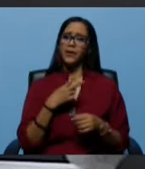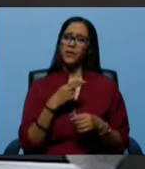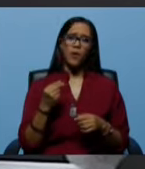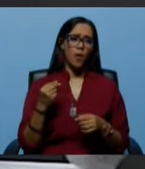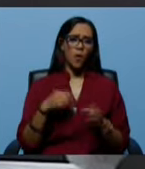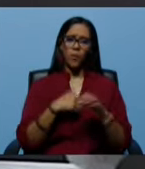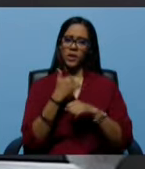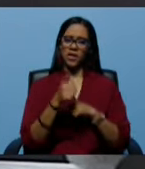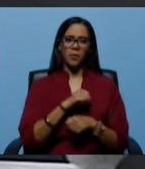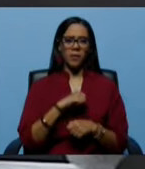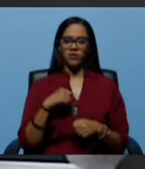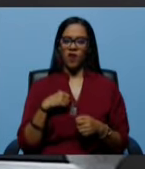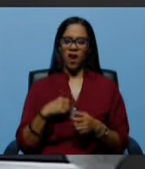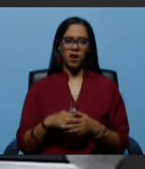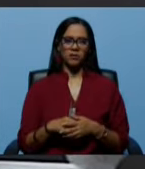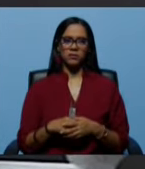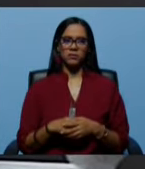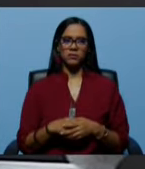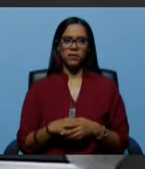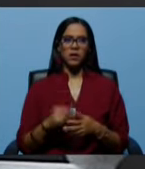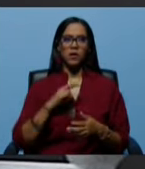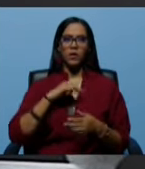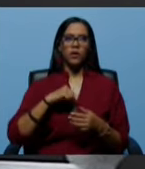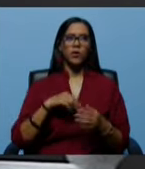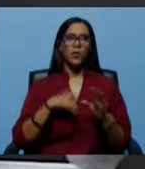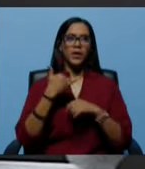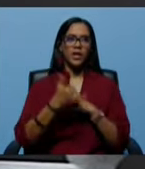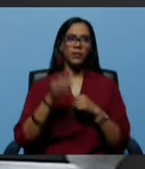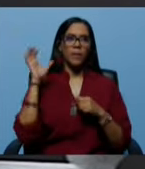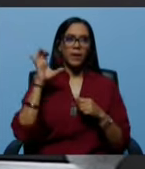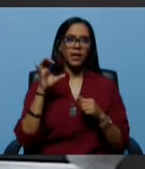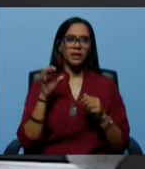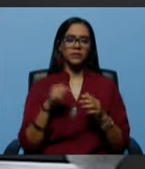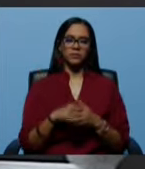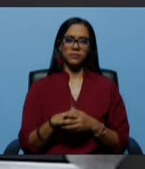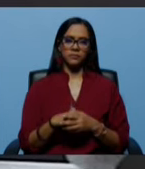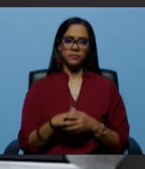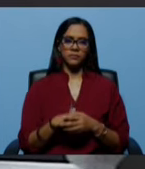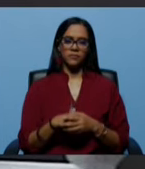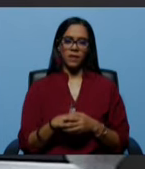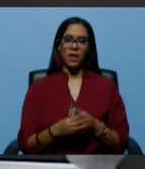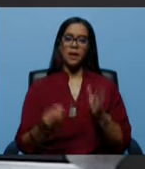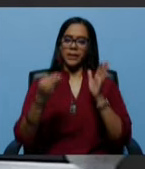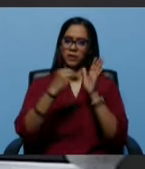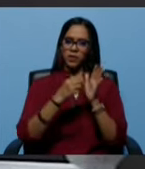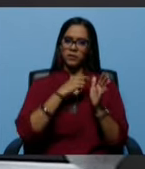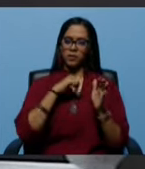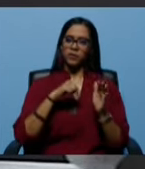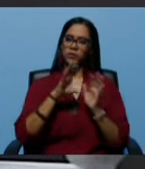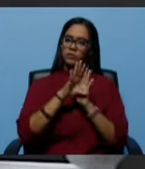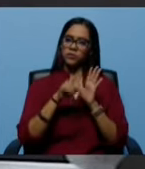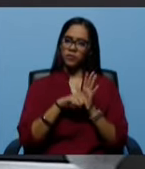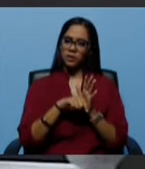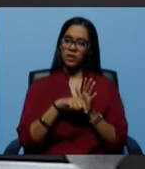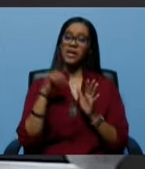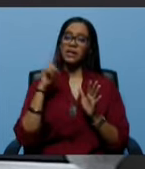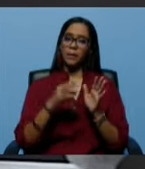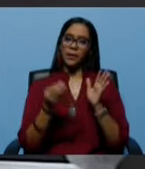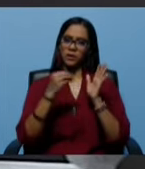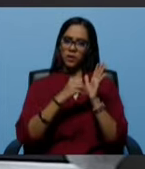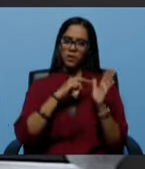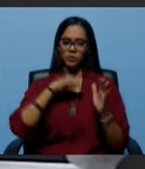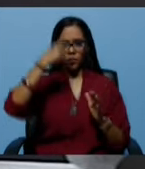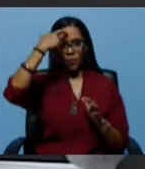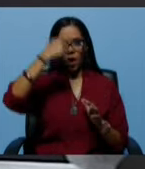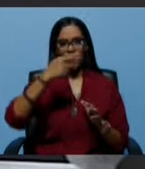personal. Lo nuestro es un proyecto de país contemplado en nuestra Constitución, pero además también contemplado en nuestro pueblo, ¿ves?